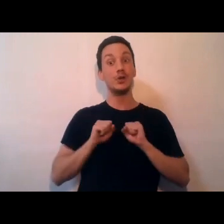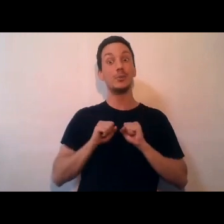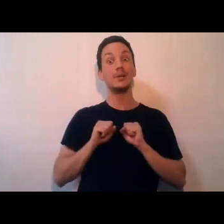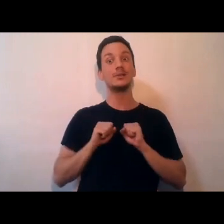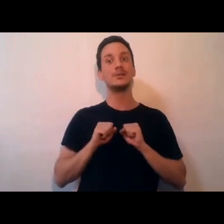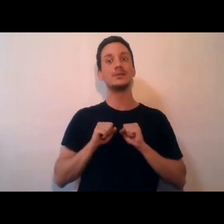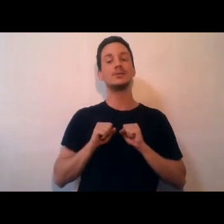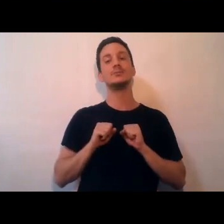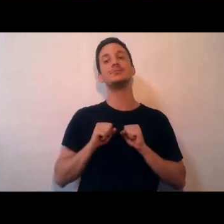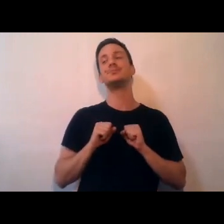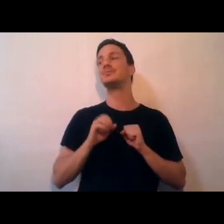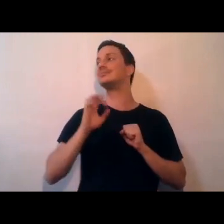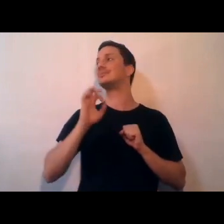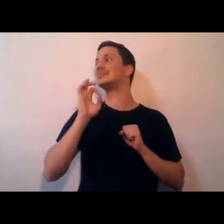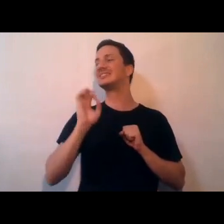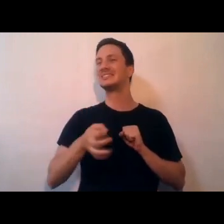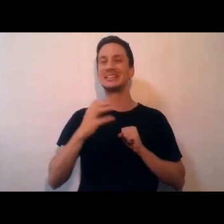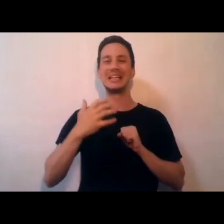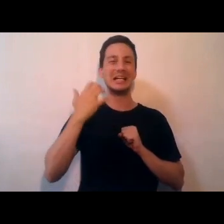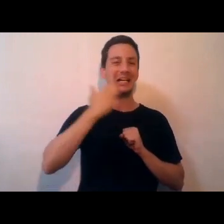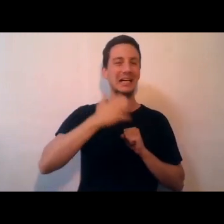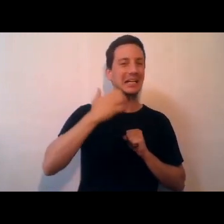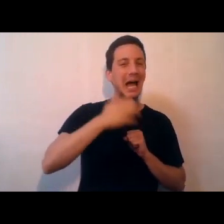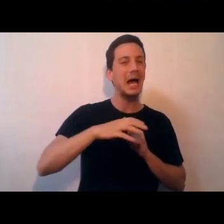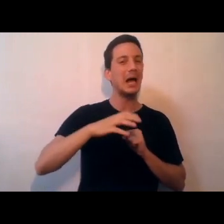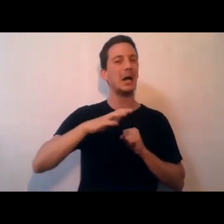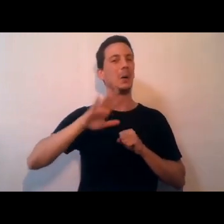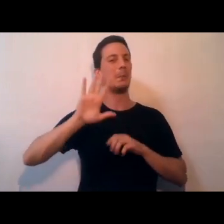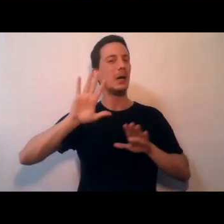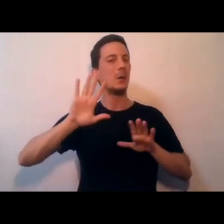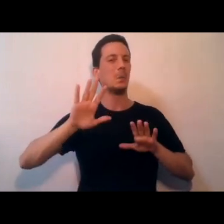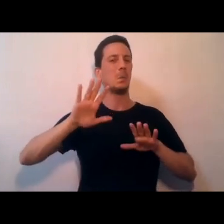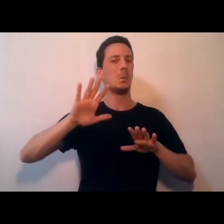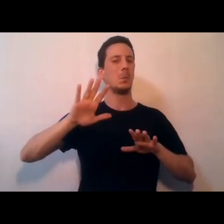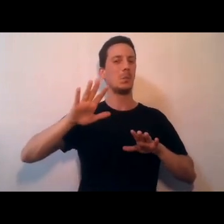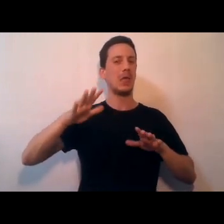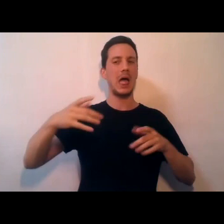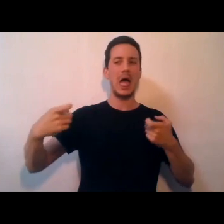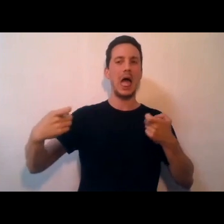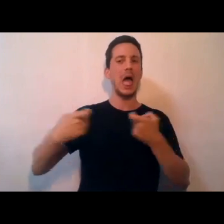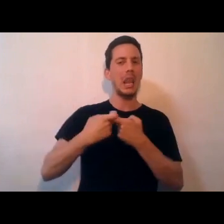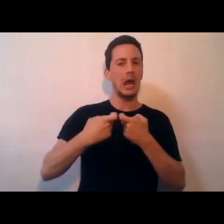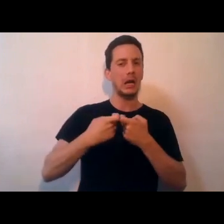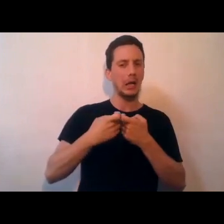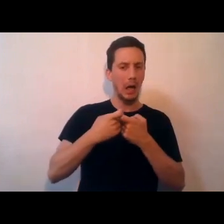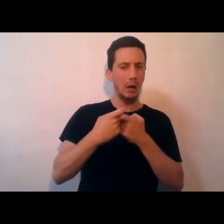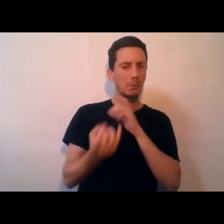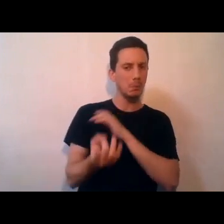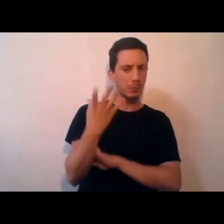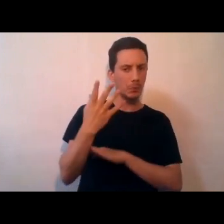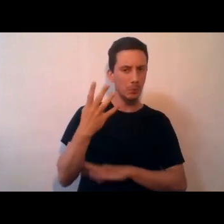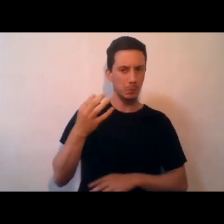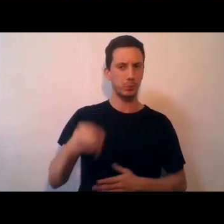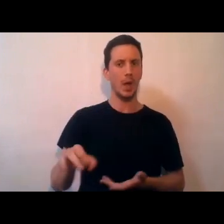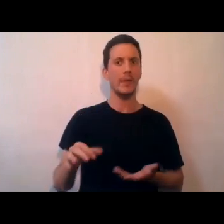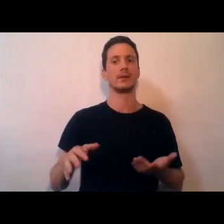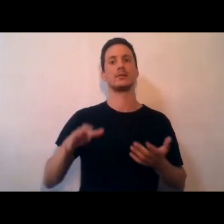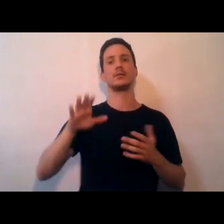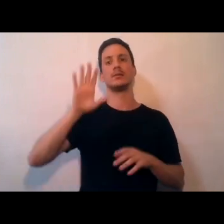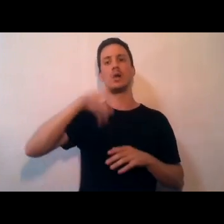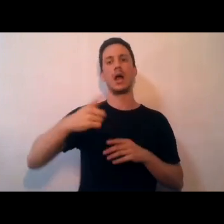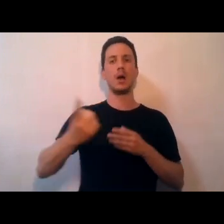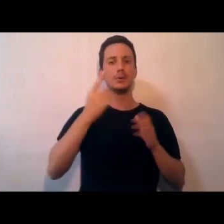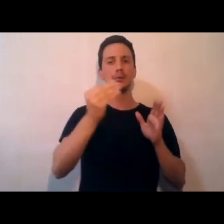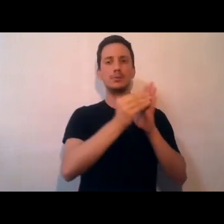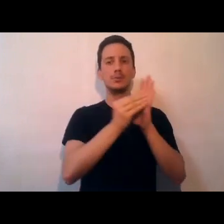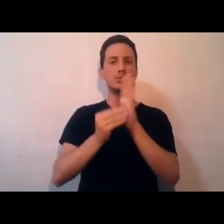es raro, pero pueden producir alguna alergia solar. Hay algunos componentes que se van